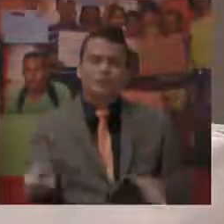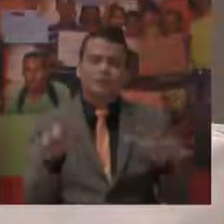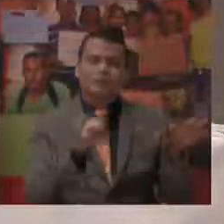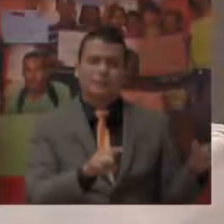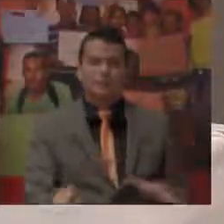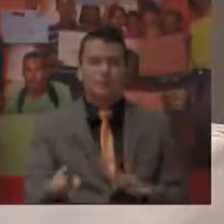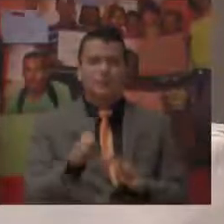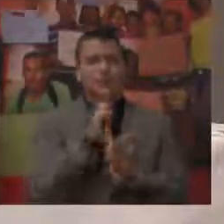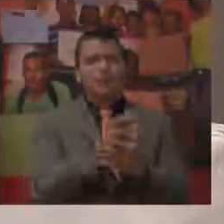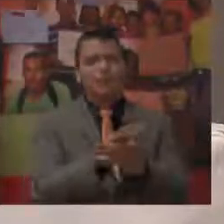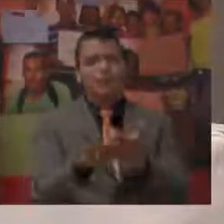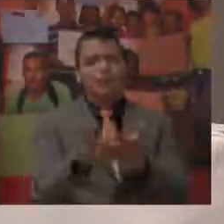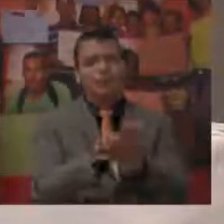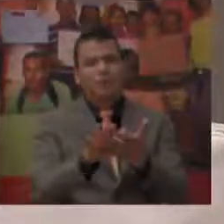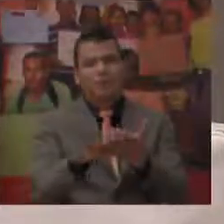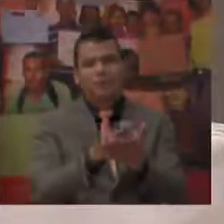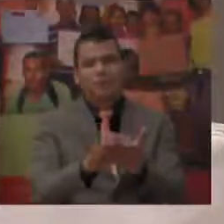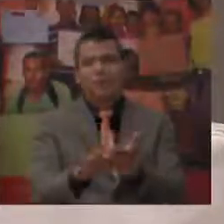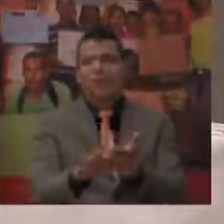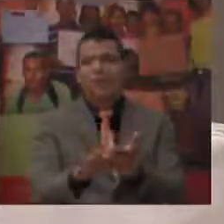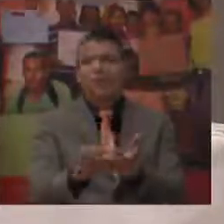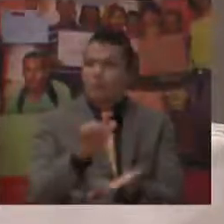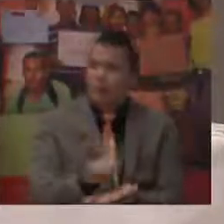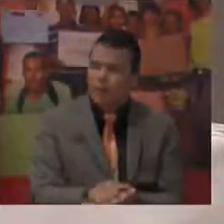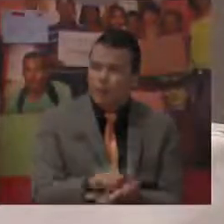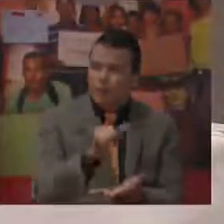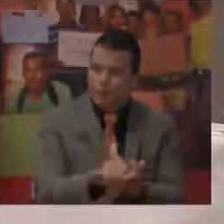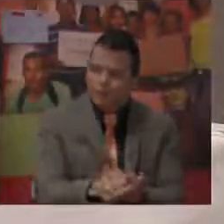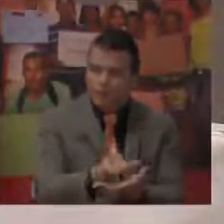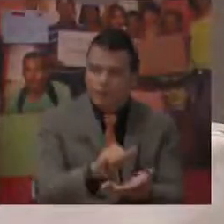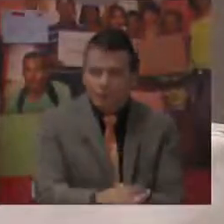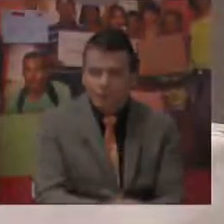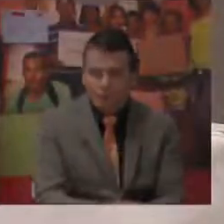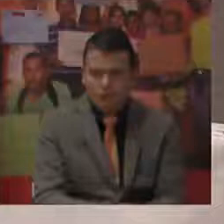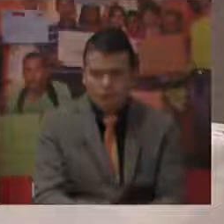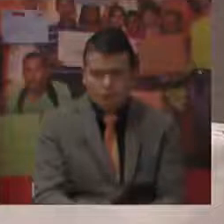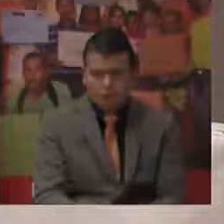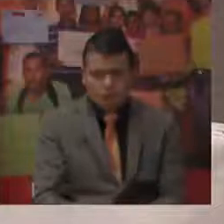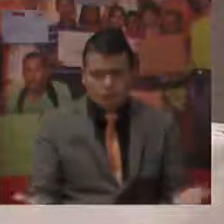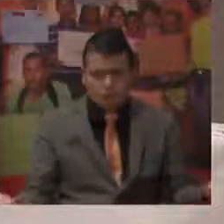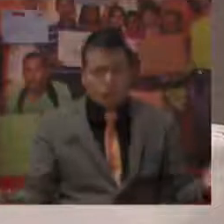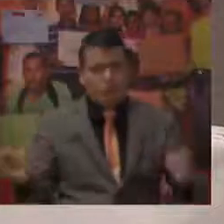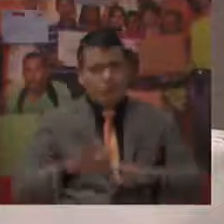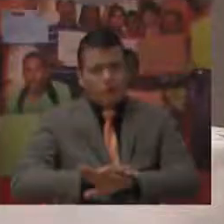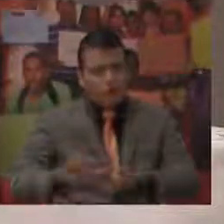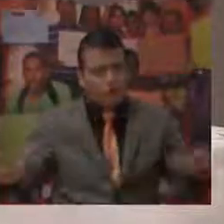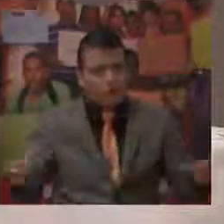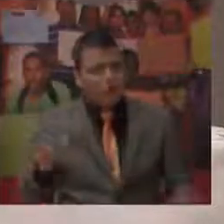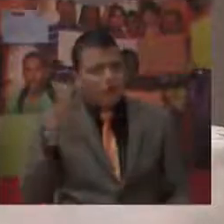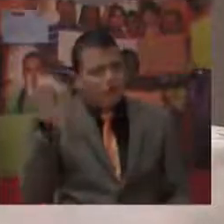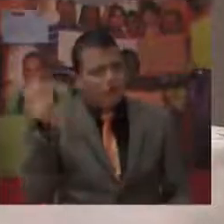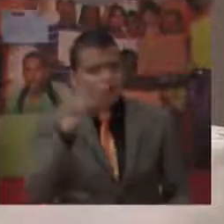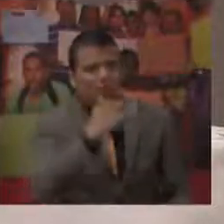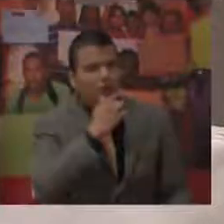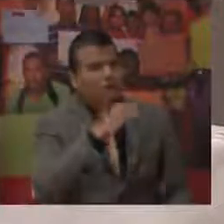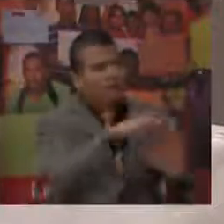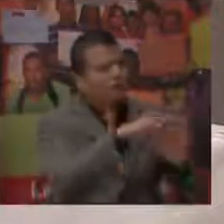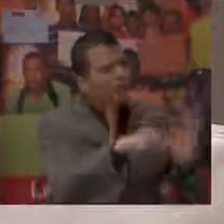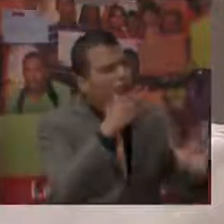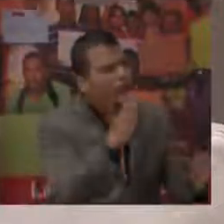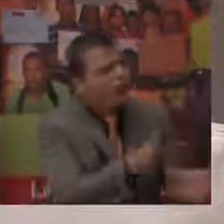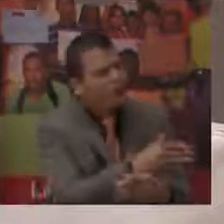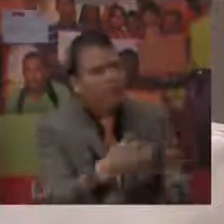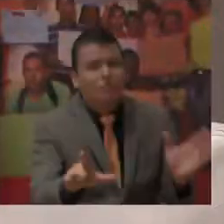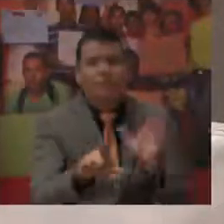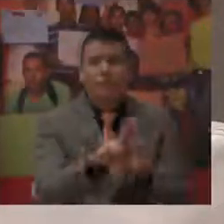den estos errores, estos vacíos que se han podido dar a través de todos estos años en Justicia y Paz, en la